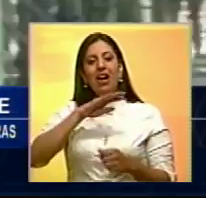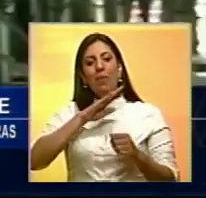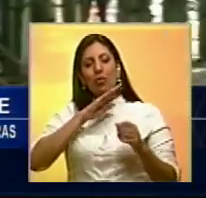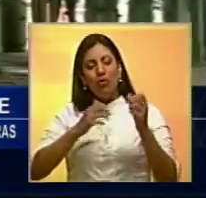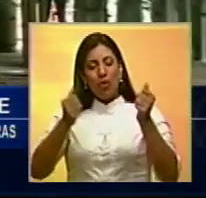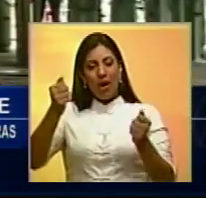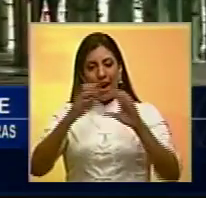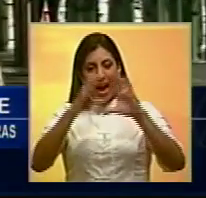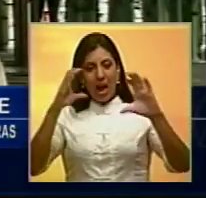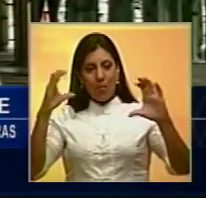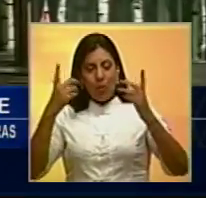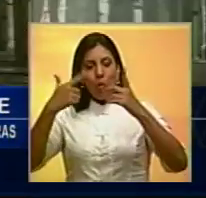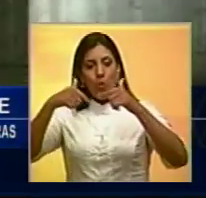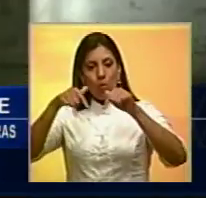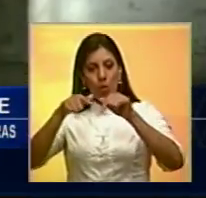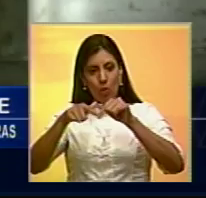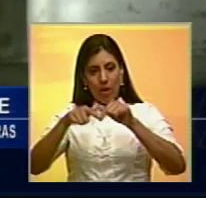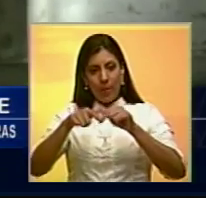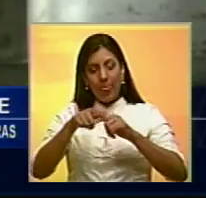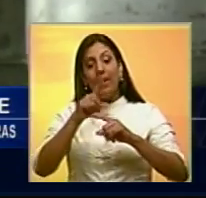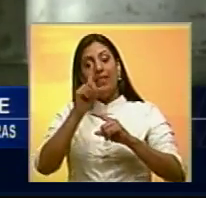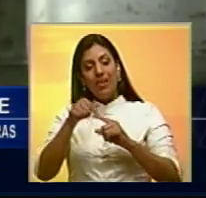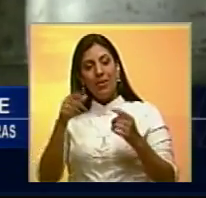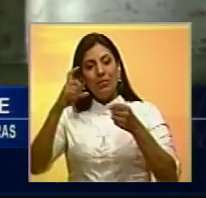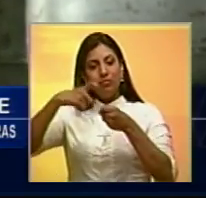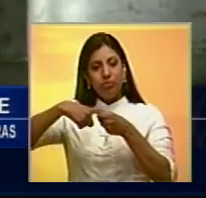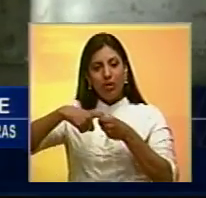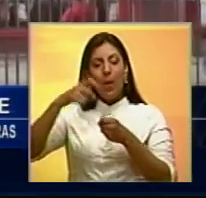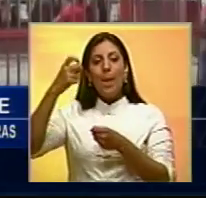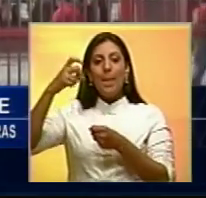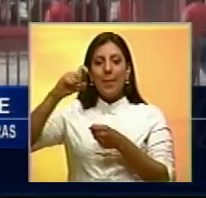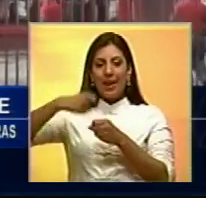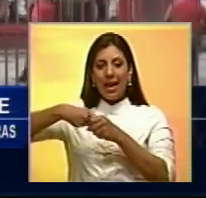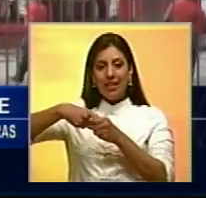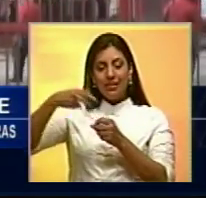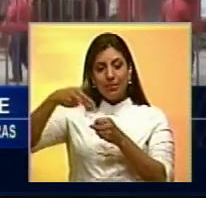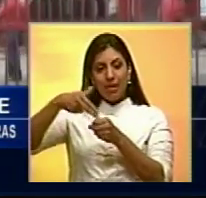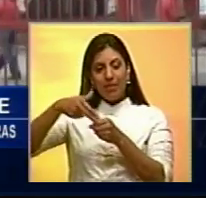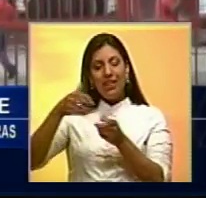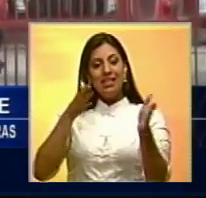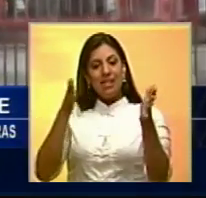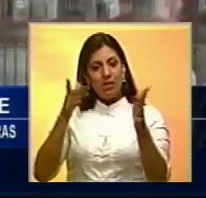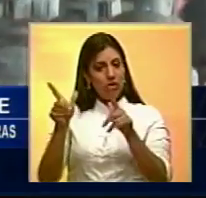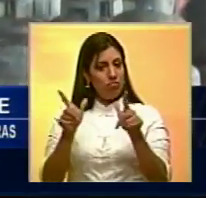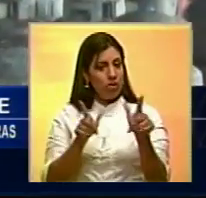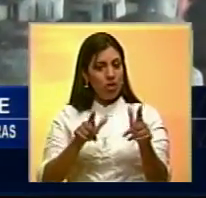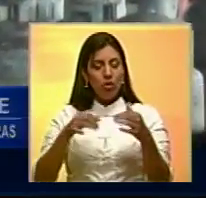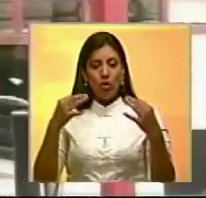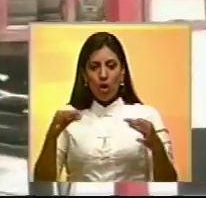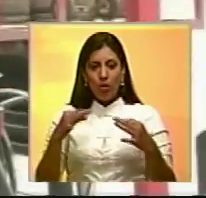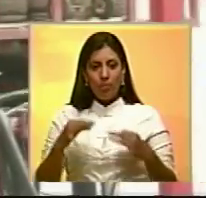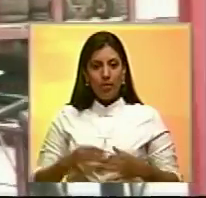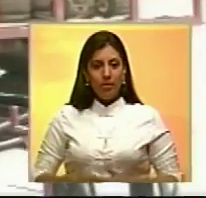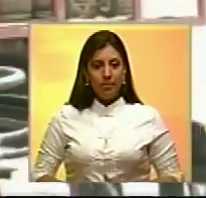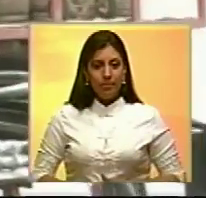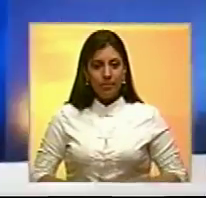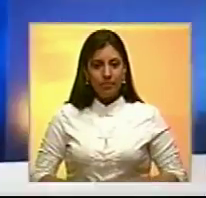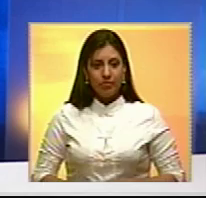camiones de la planta de fraccionamiento ULE. La filial PDVSA Gas informó que el servicio ya fue normalizado.